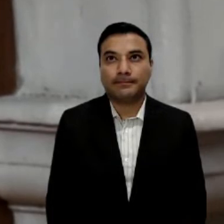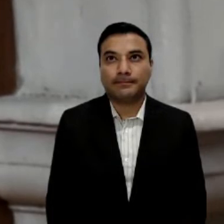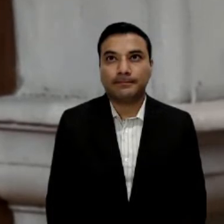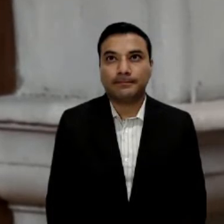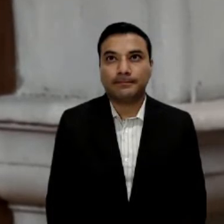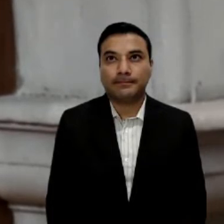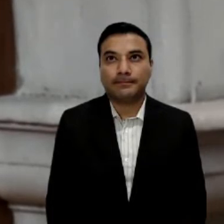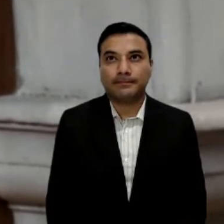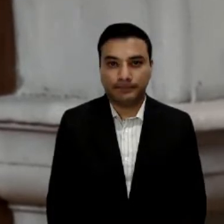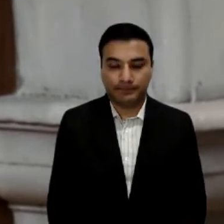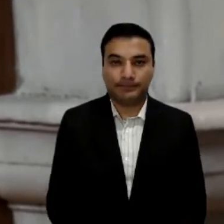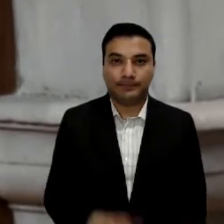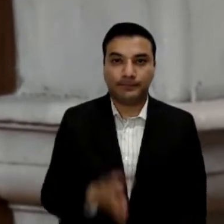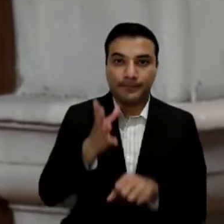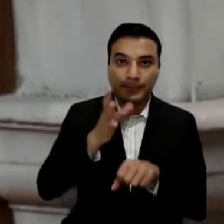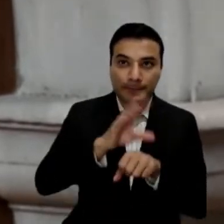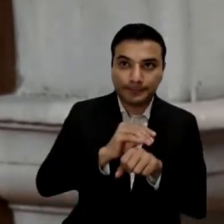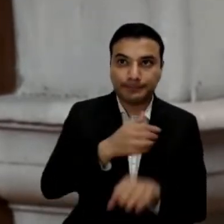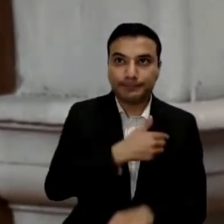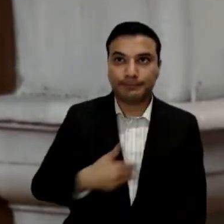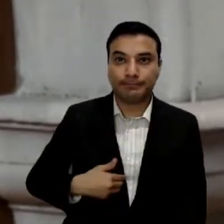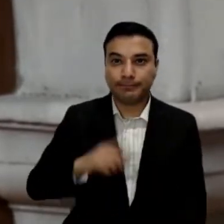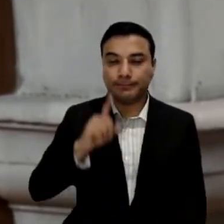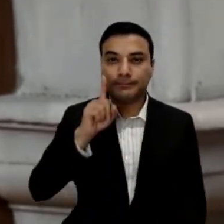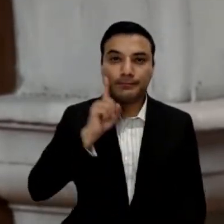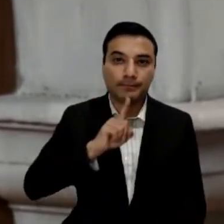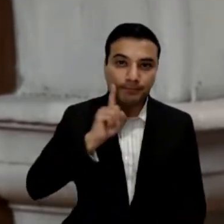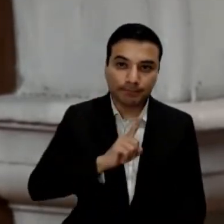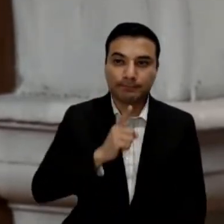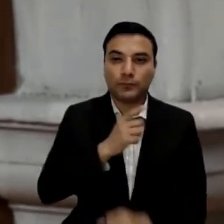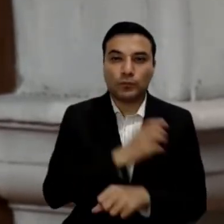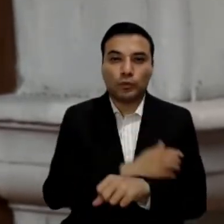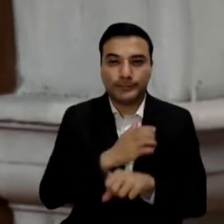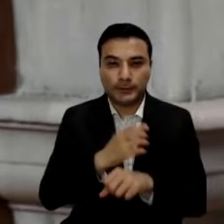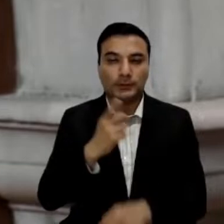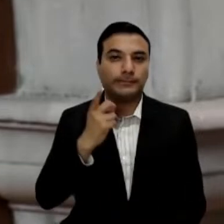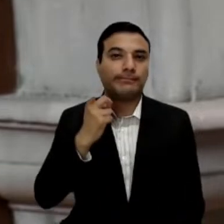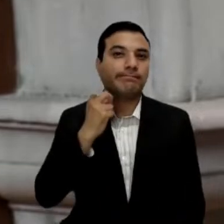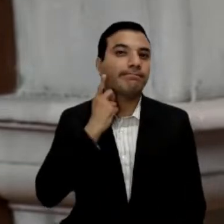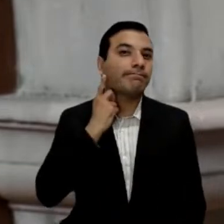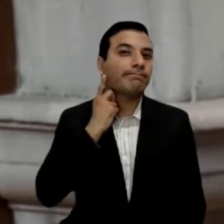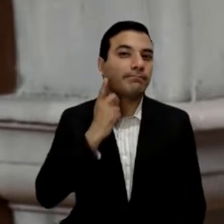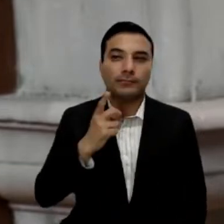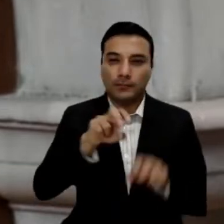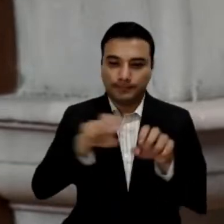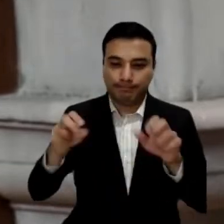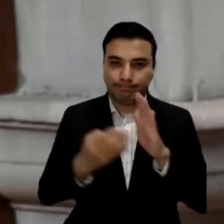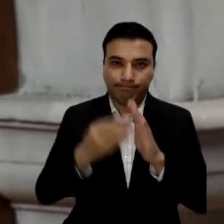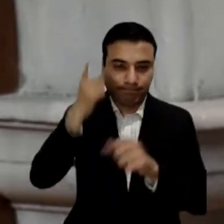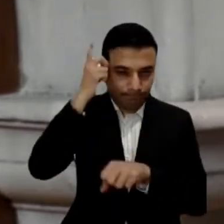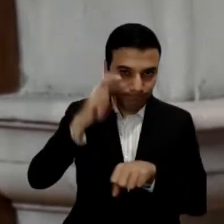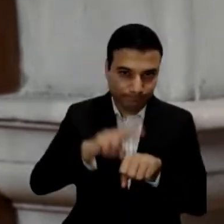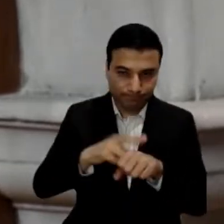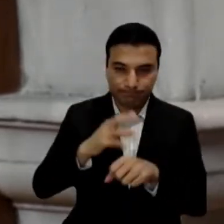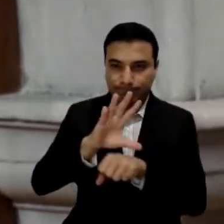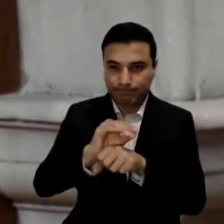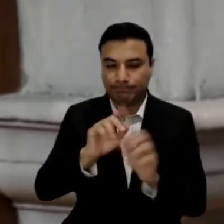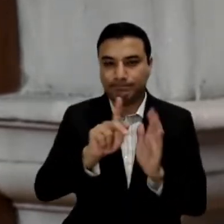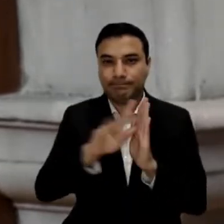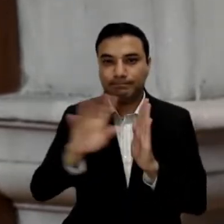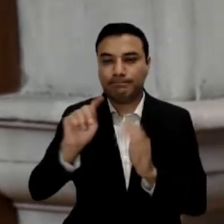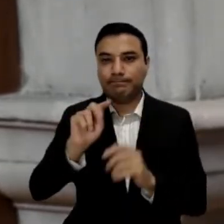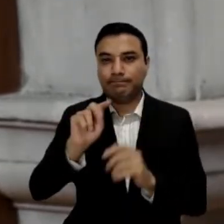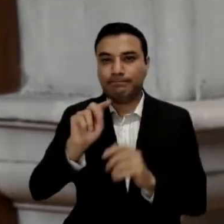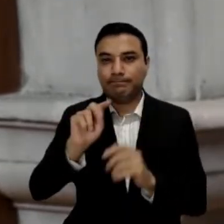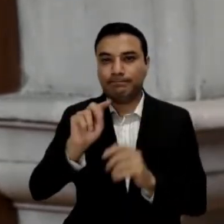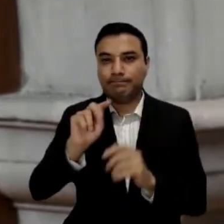Con el permiso de la presidencia, de mis compañeras y compañeros legisladores, integrantes de la mesa directiva, medios de comunicación y